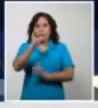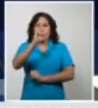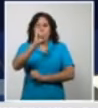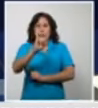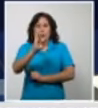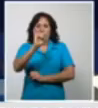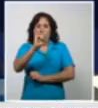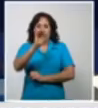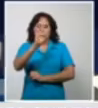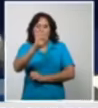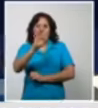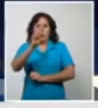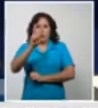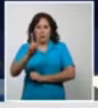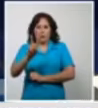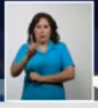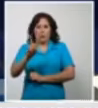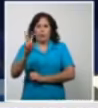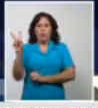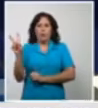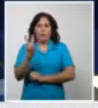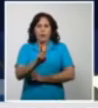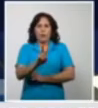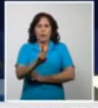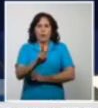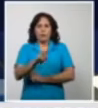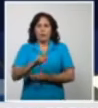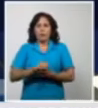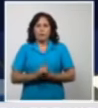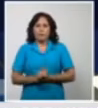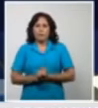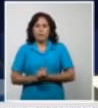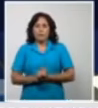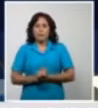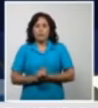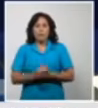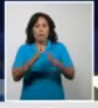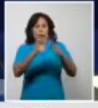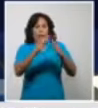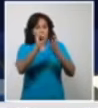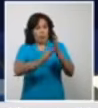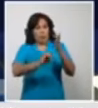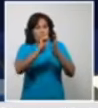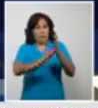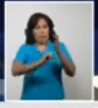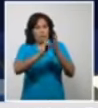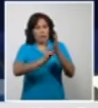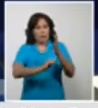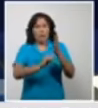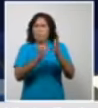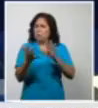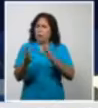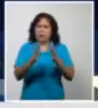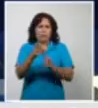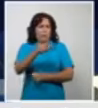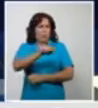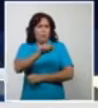10.782 visitantes. En casas de arrendamiento la cifra es muy similar a días